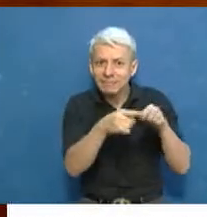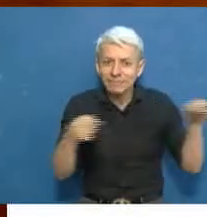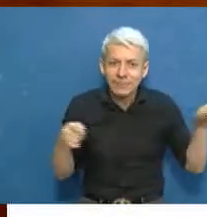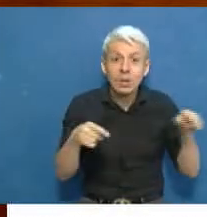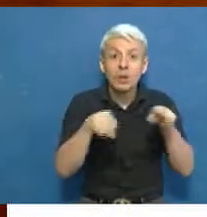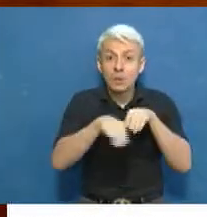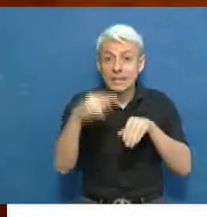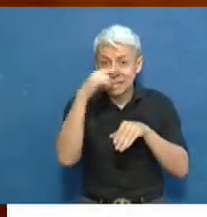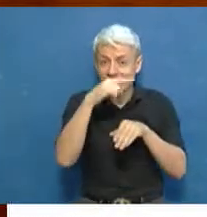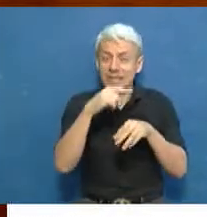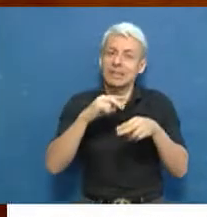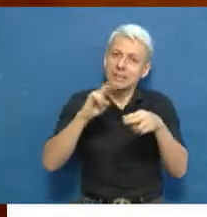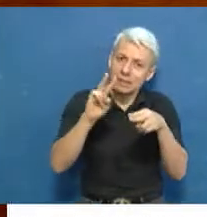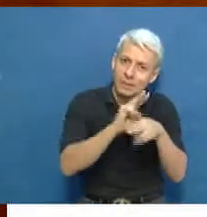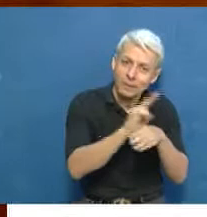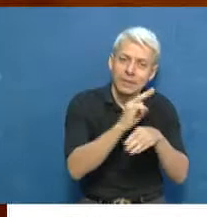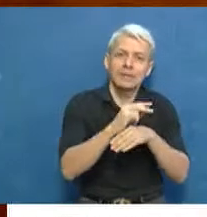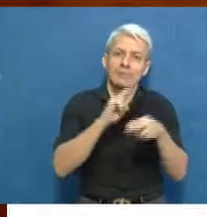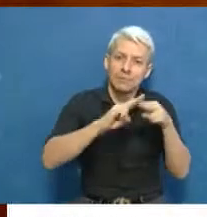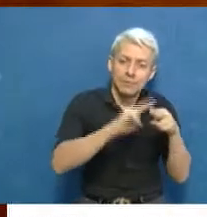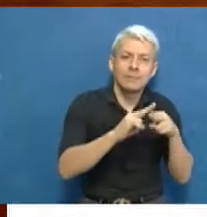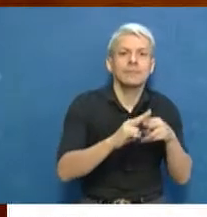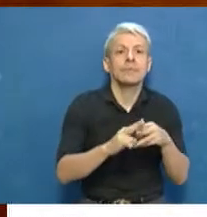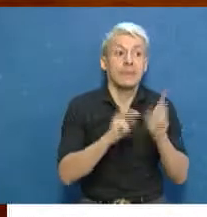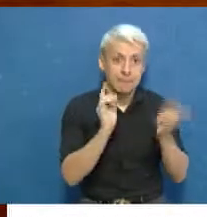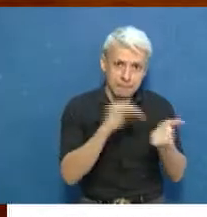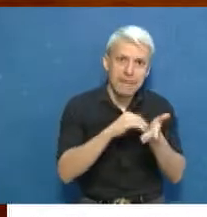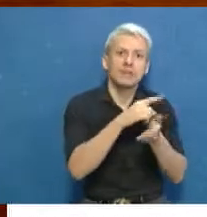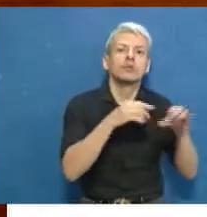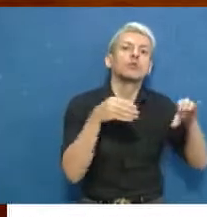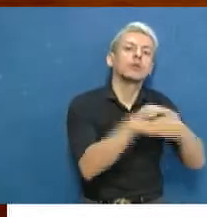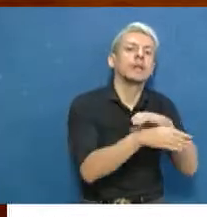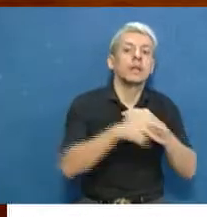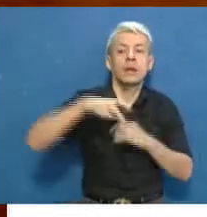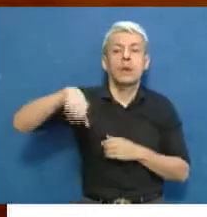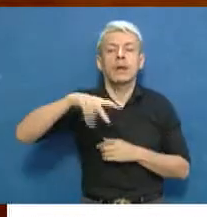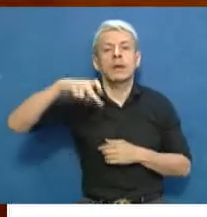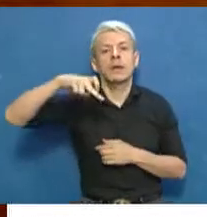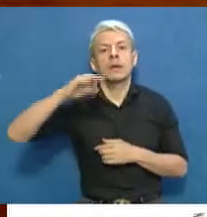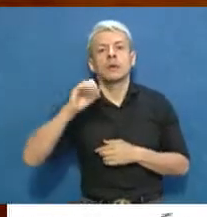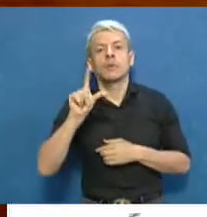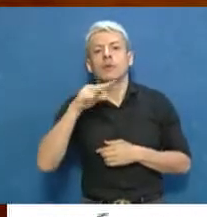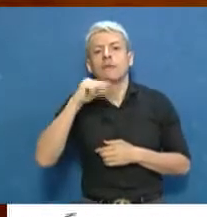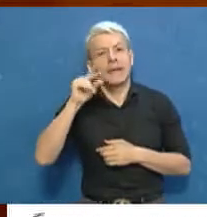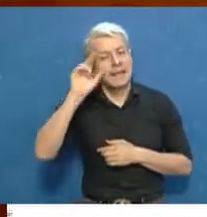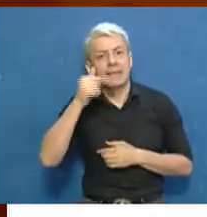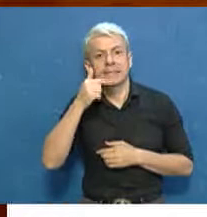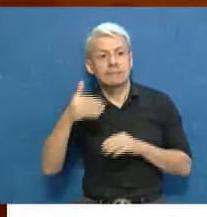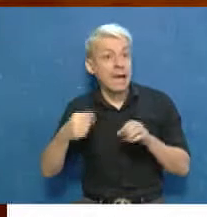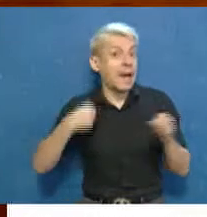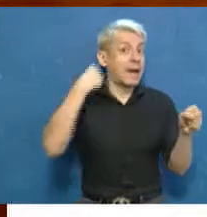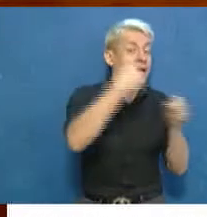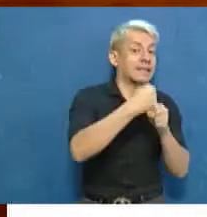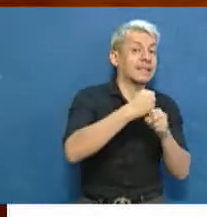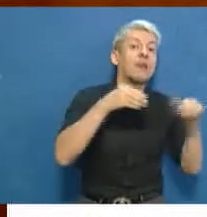Ruta 7, incluyendo el túnel, desde Polvaredas hasta Cuevas, y hacerlos nosotros por